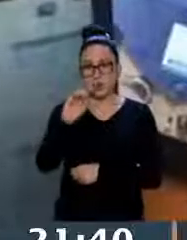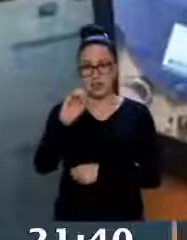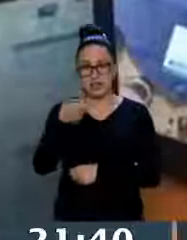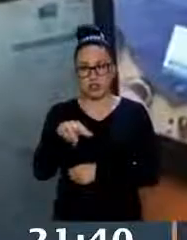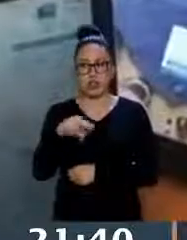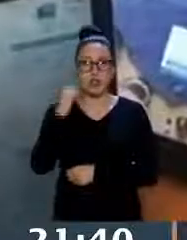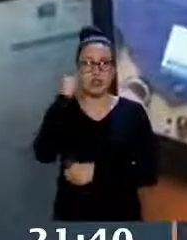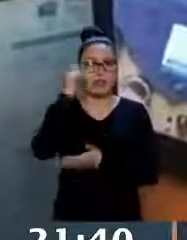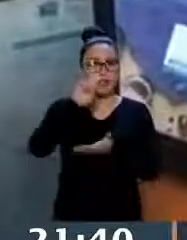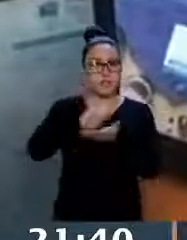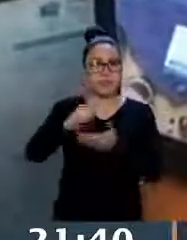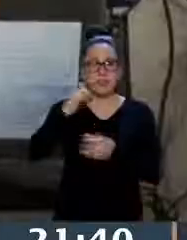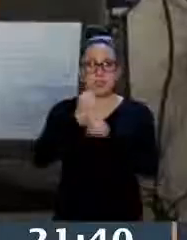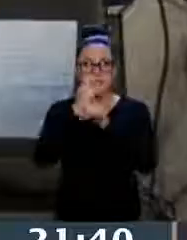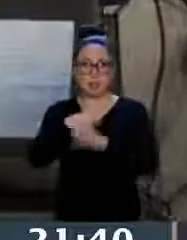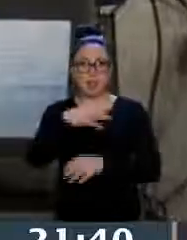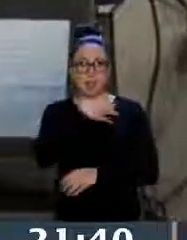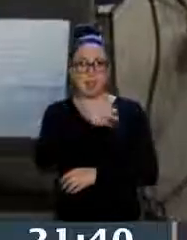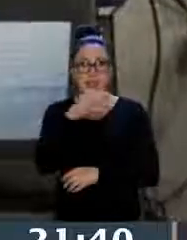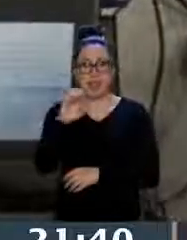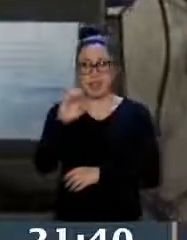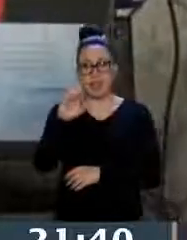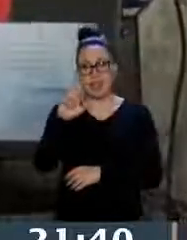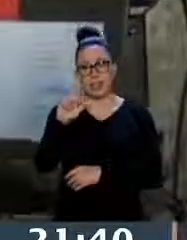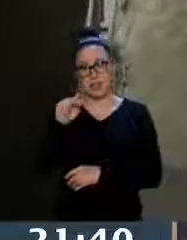pinto informe capital